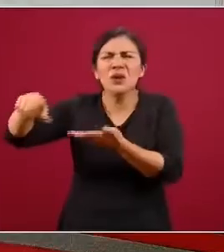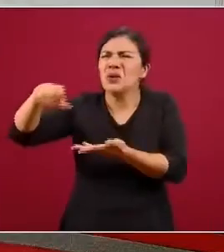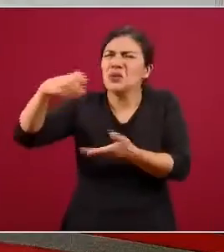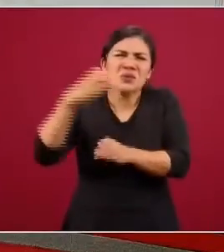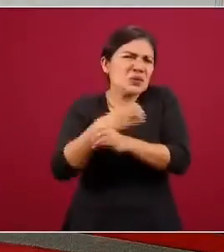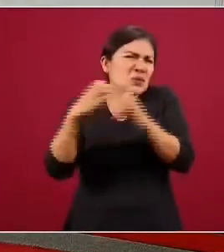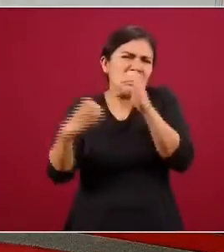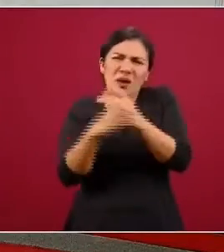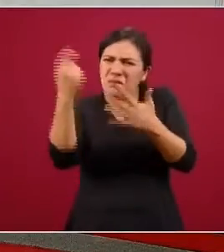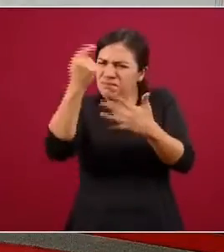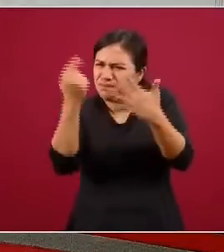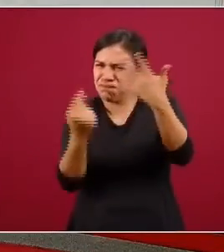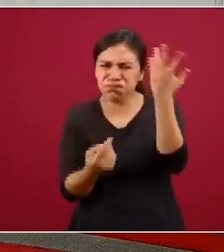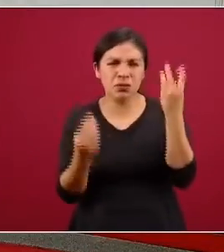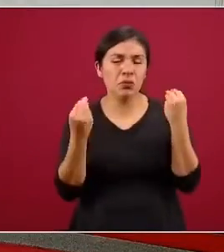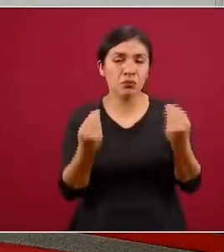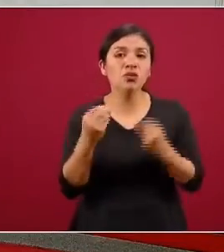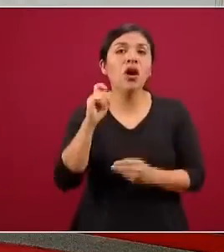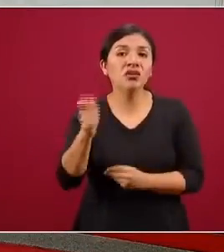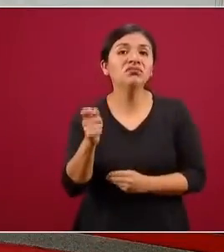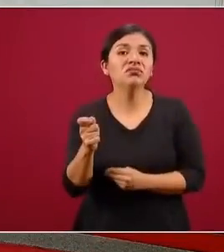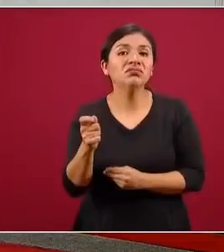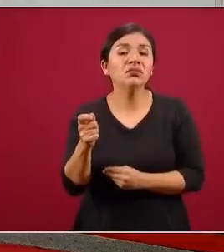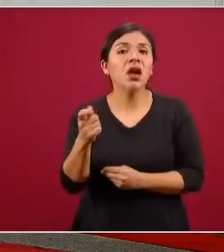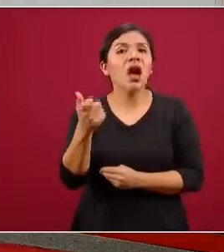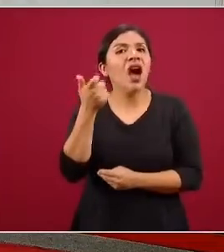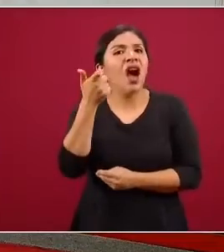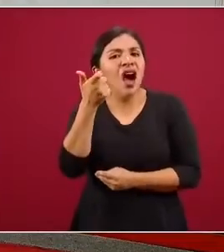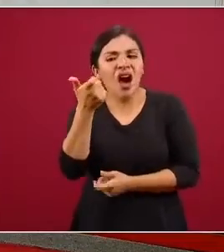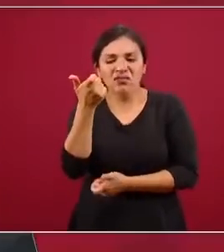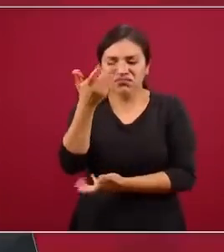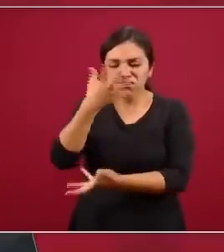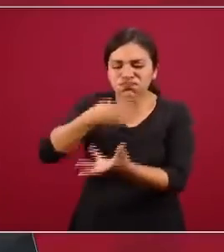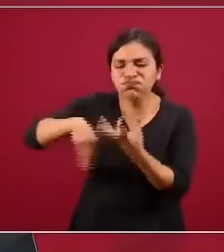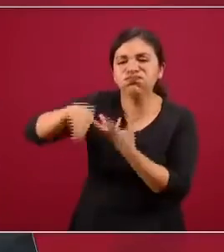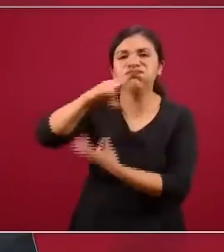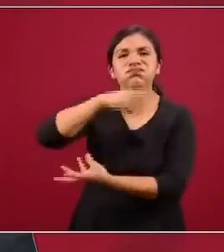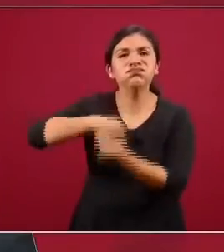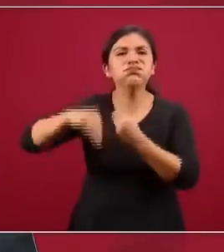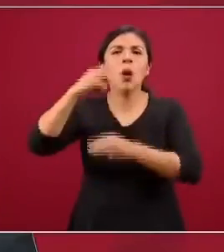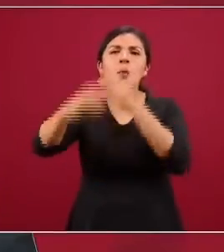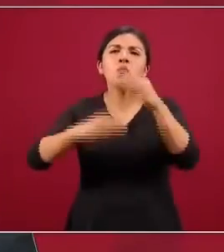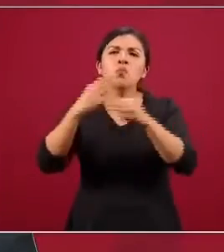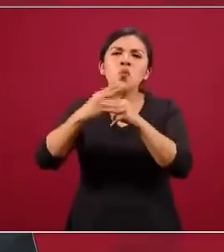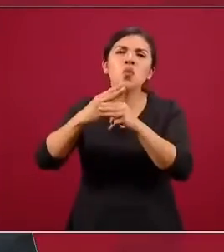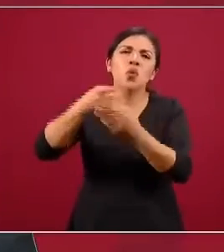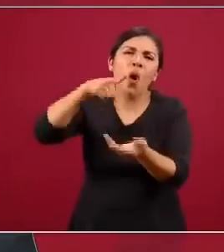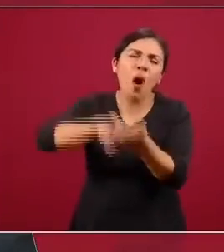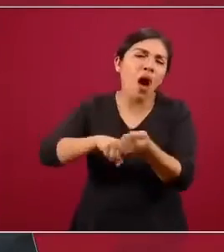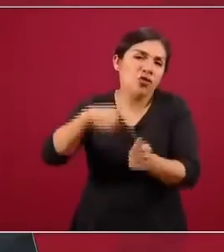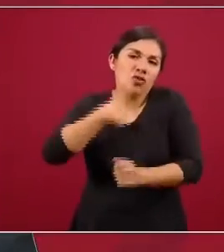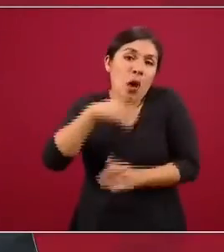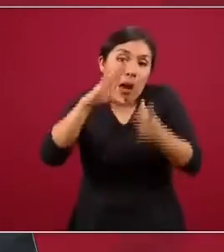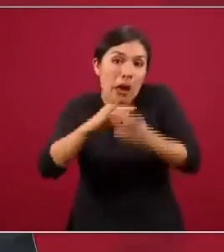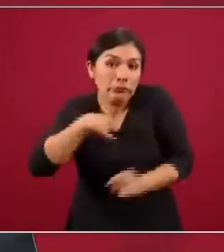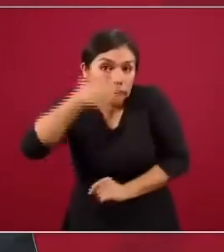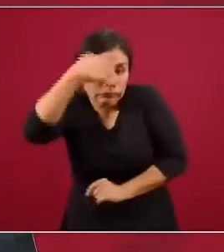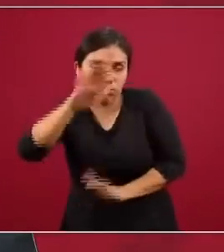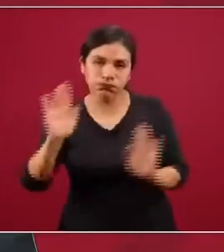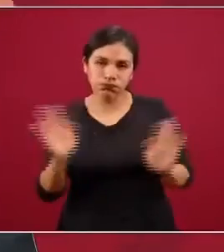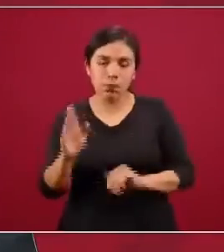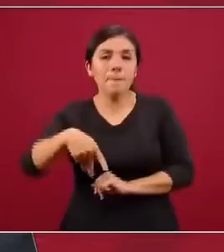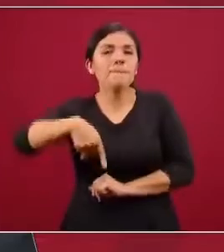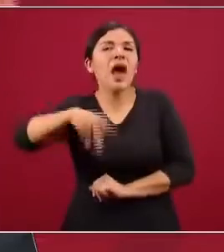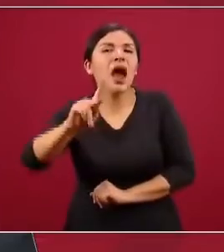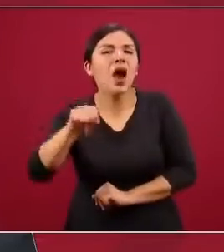todo, que tiene que ver con un fenómeno económico global que yo no podría explicar por no ser persona experta en el campo, pero